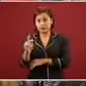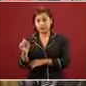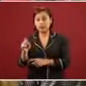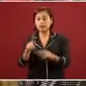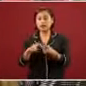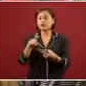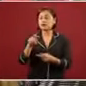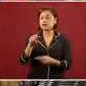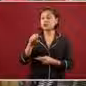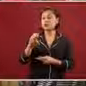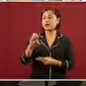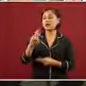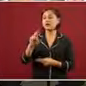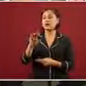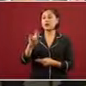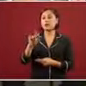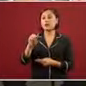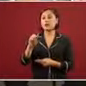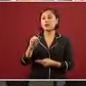Seguro Social,